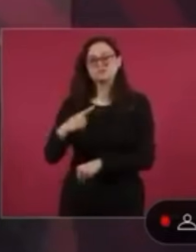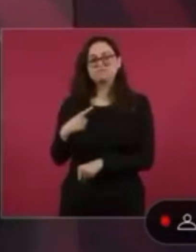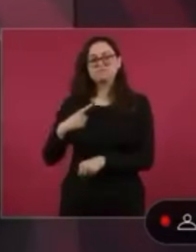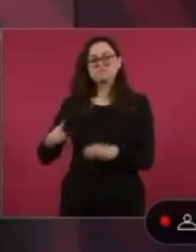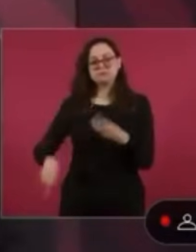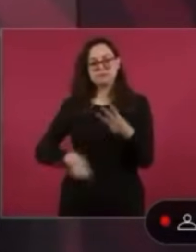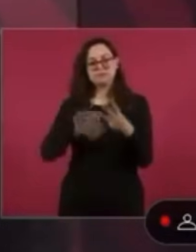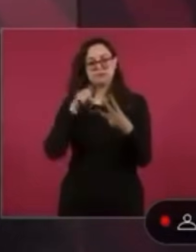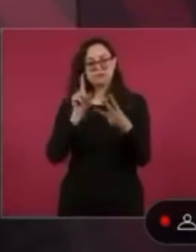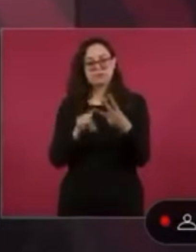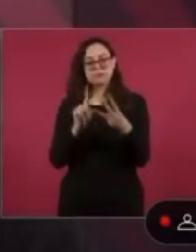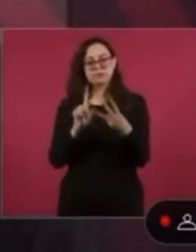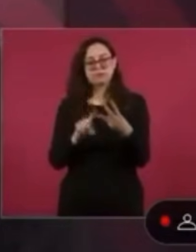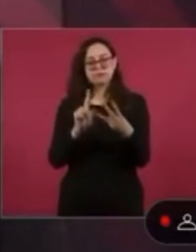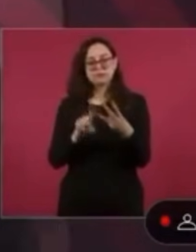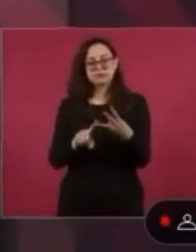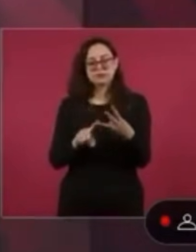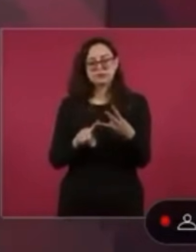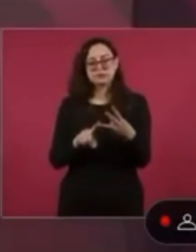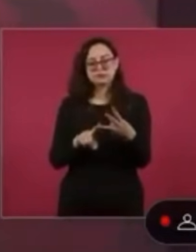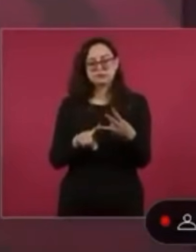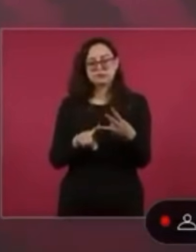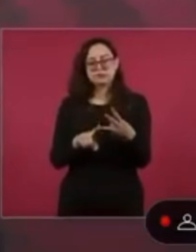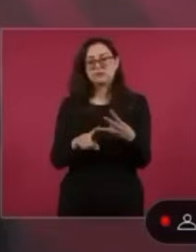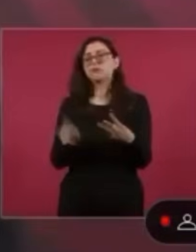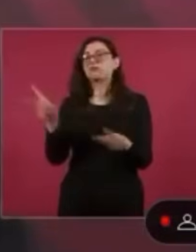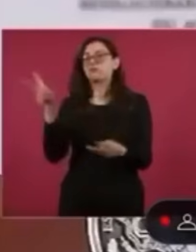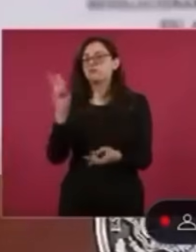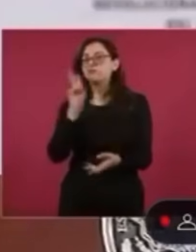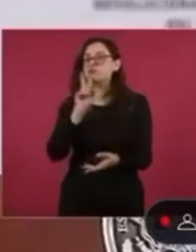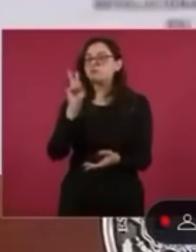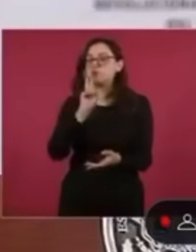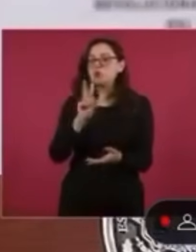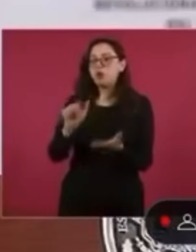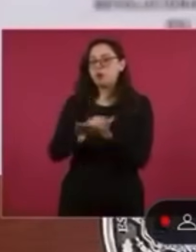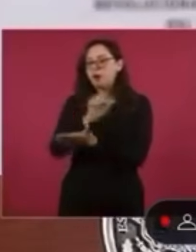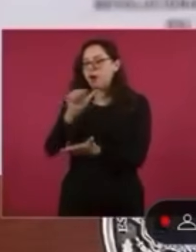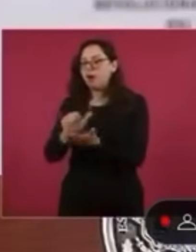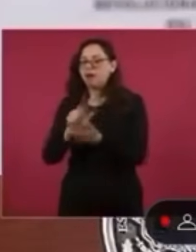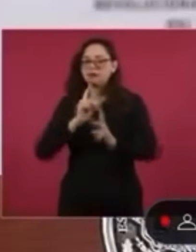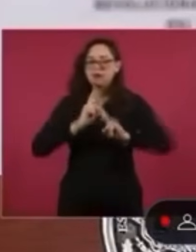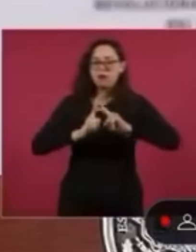Tercero, que se presenten las pruebas, las actas